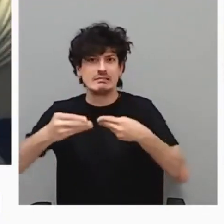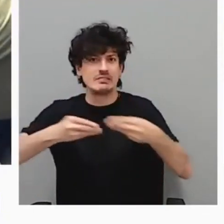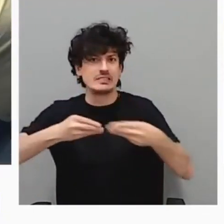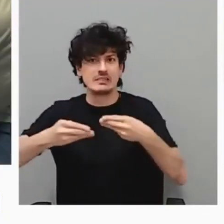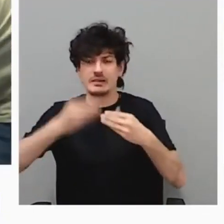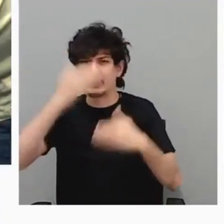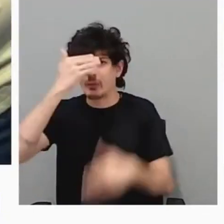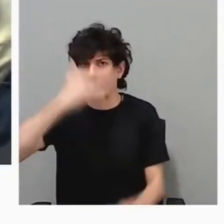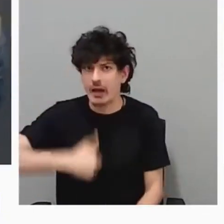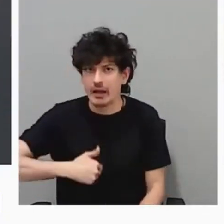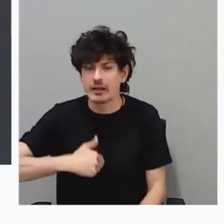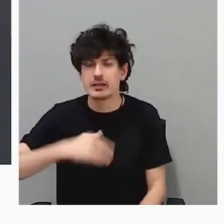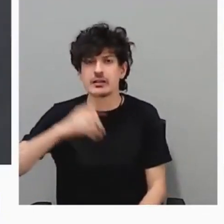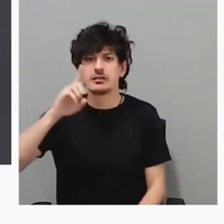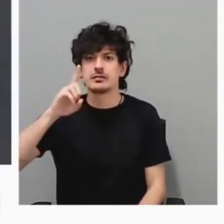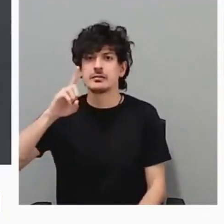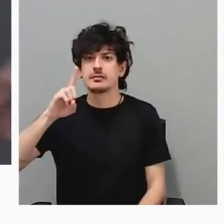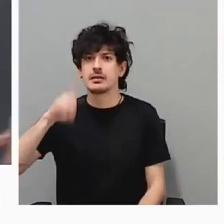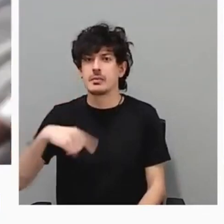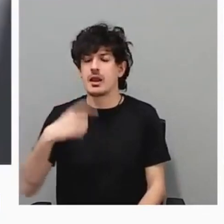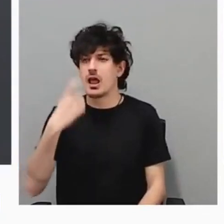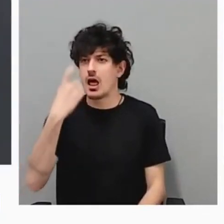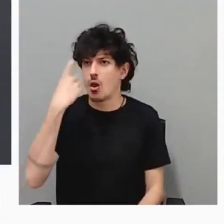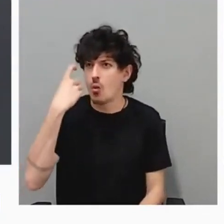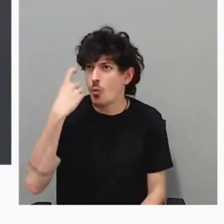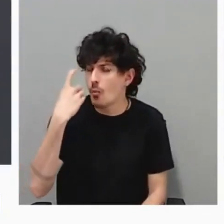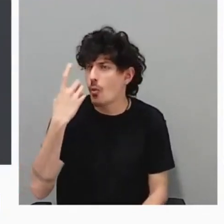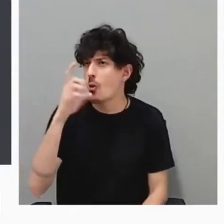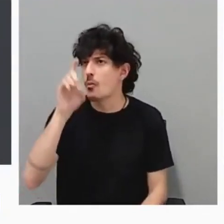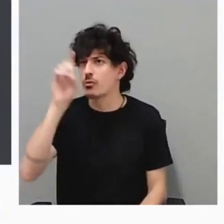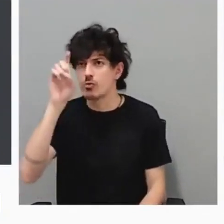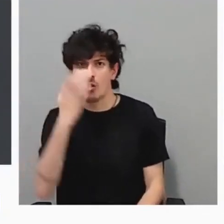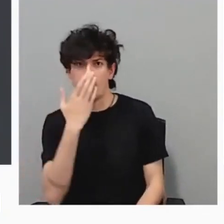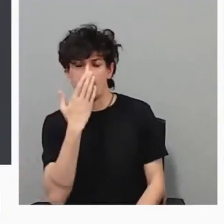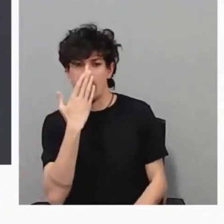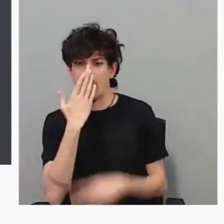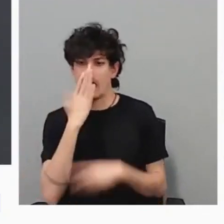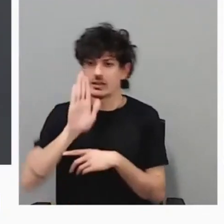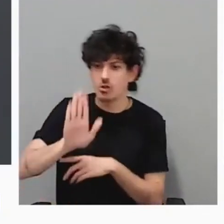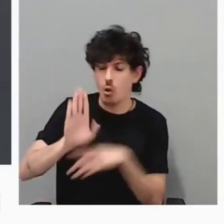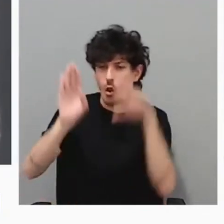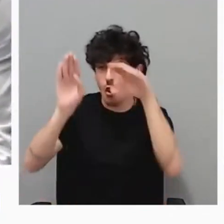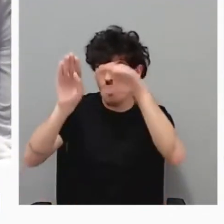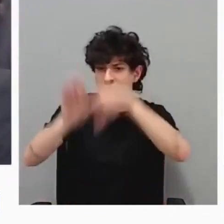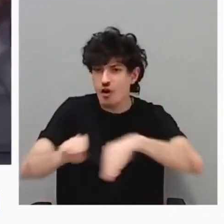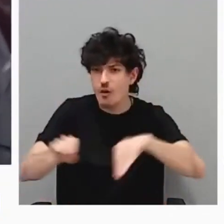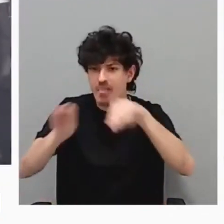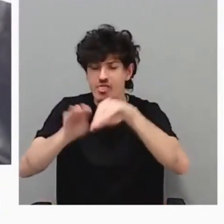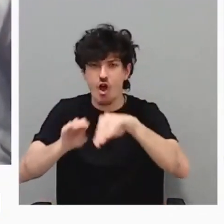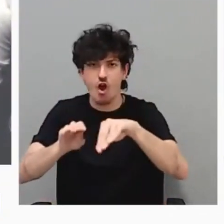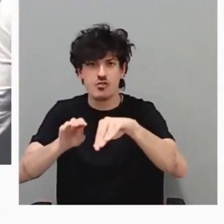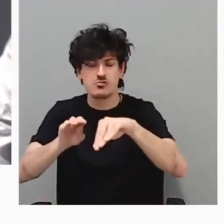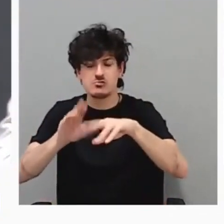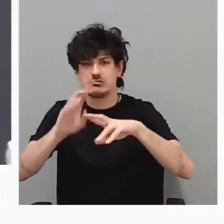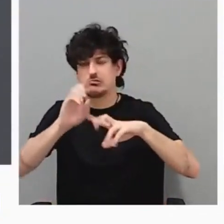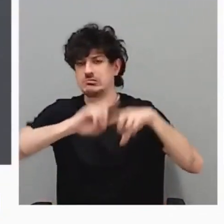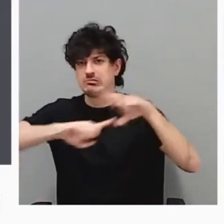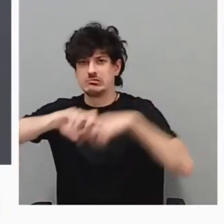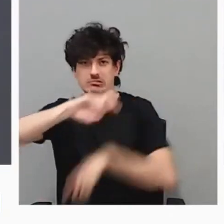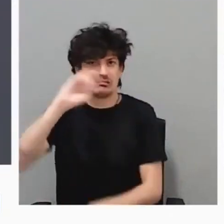alumnado, está la falta de actitud y de formación, queríamos decir. Así que todas esas cuestiones las ponemos